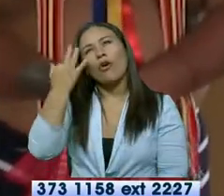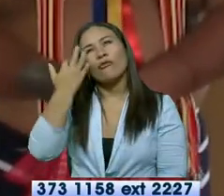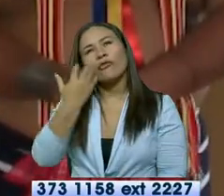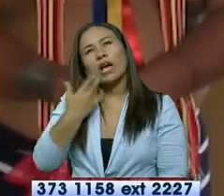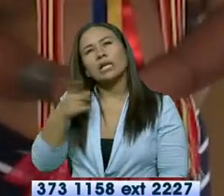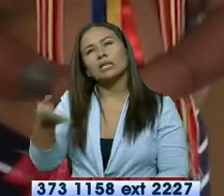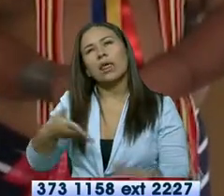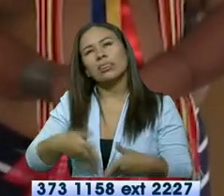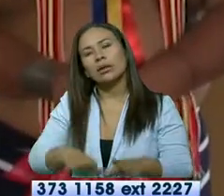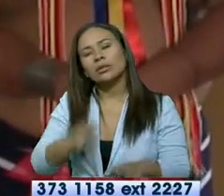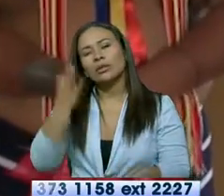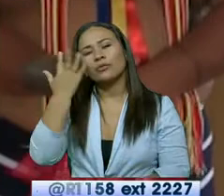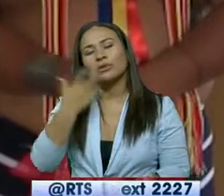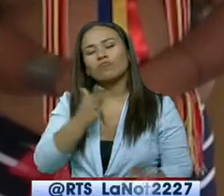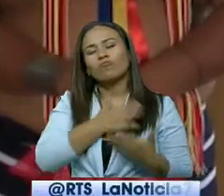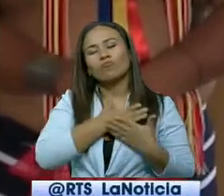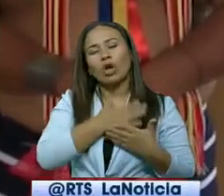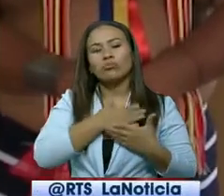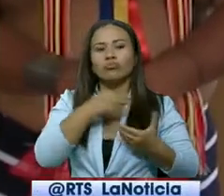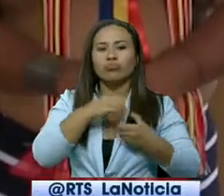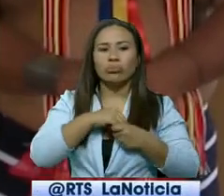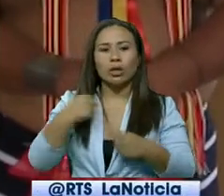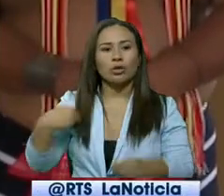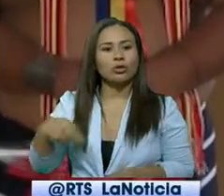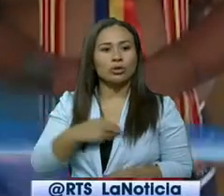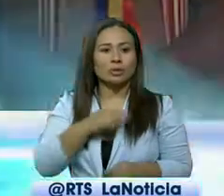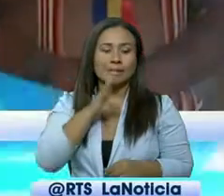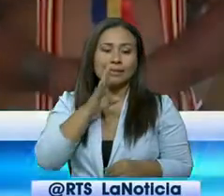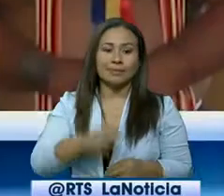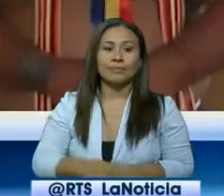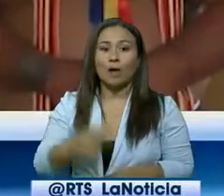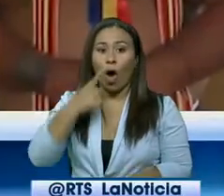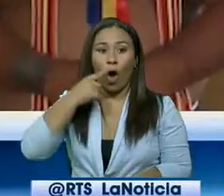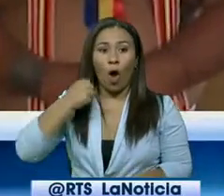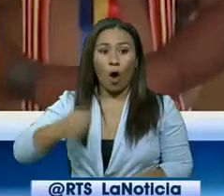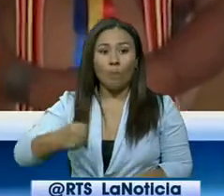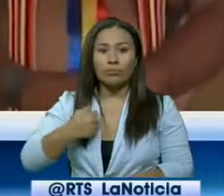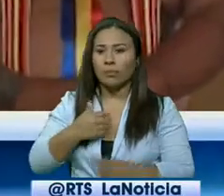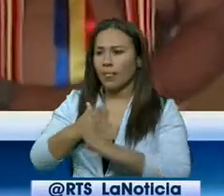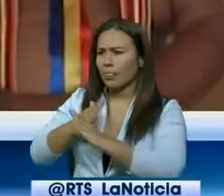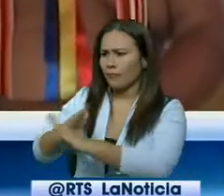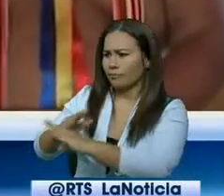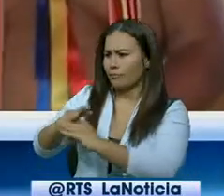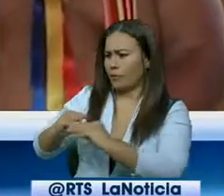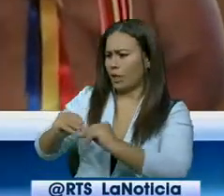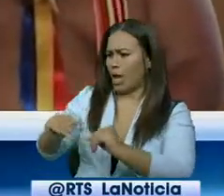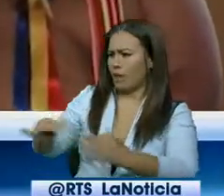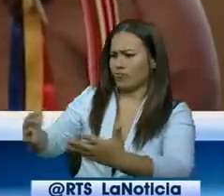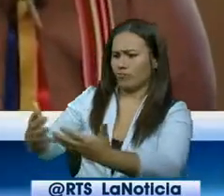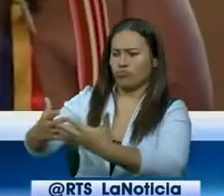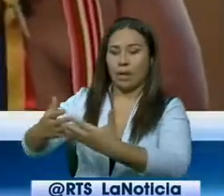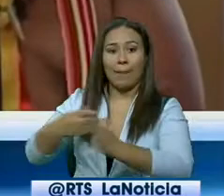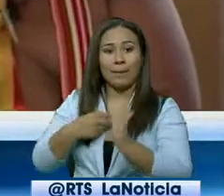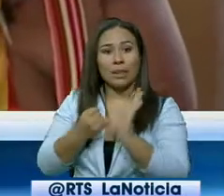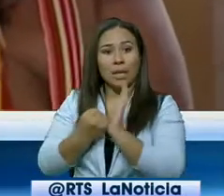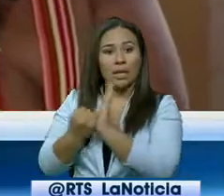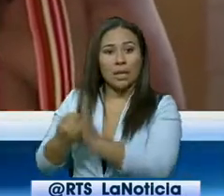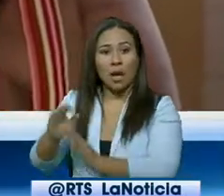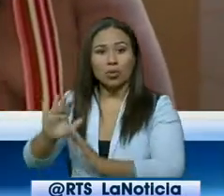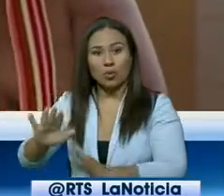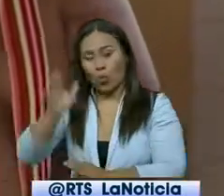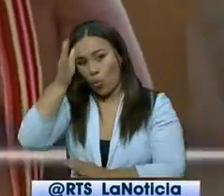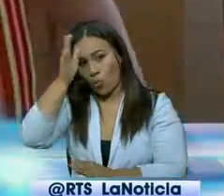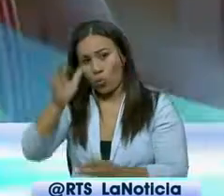siempre está en nuestros corazones. Él ha sido un hombre que ha defendido su territorio, su identidad, su cultura, y nos deja